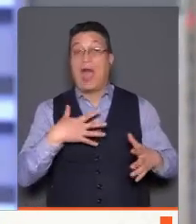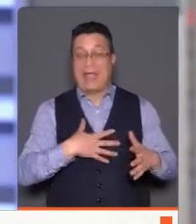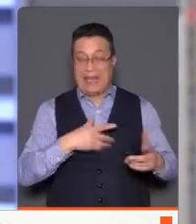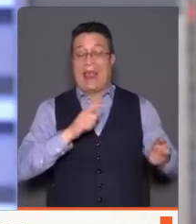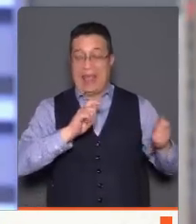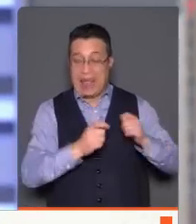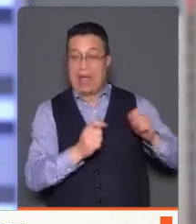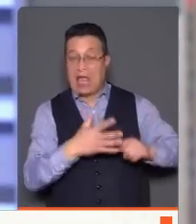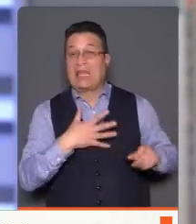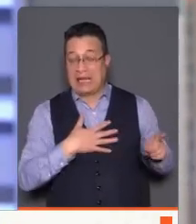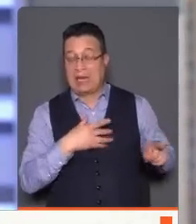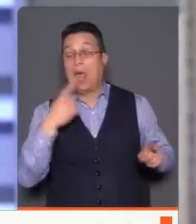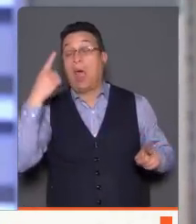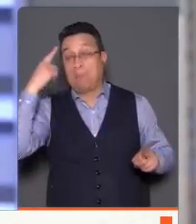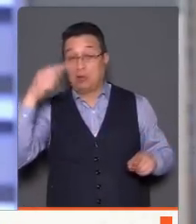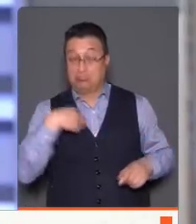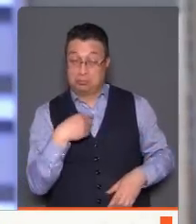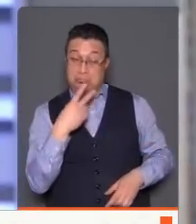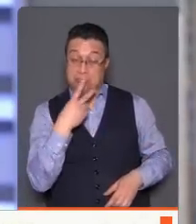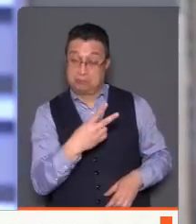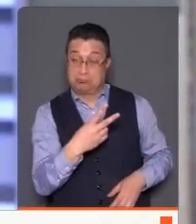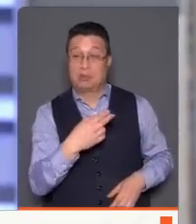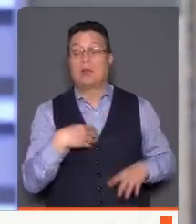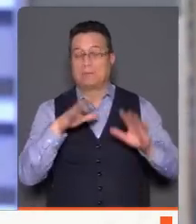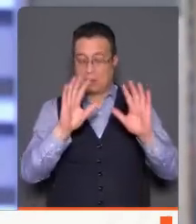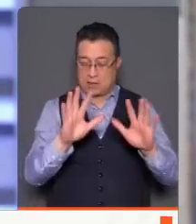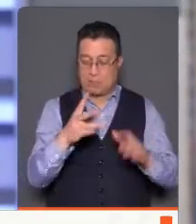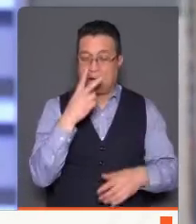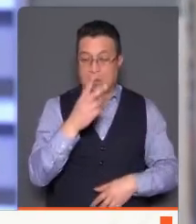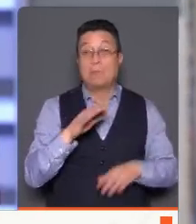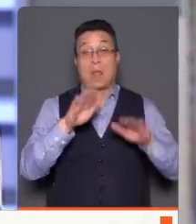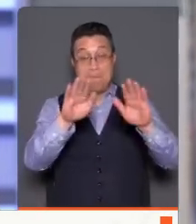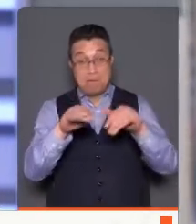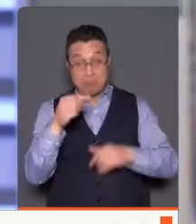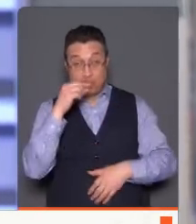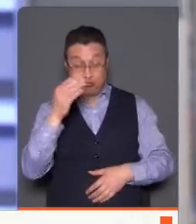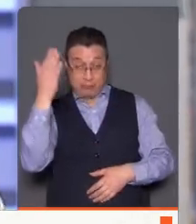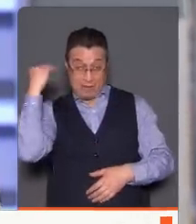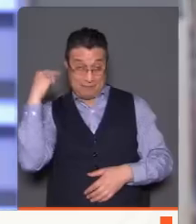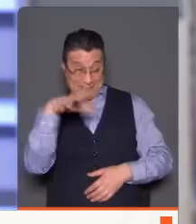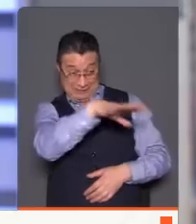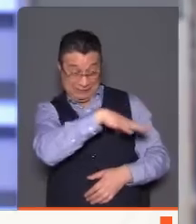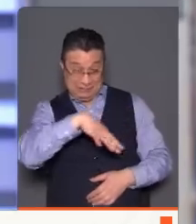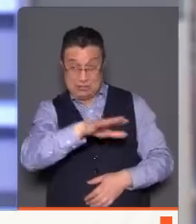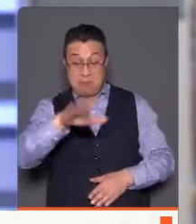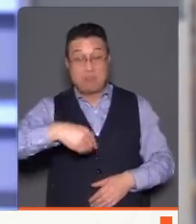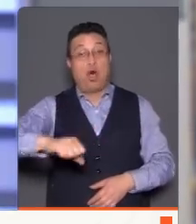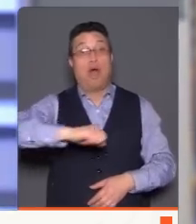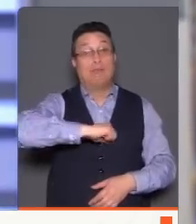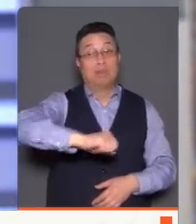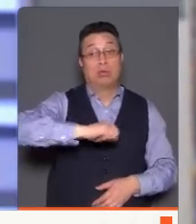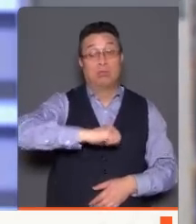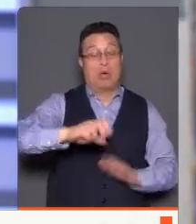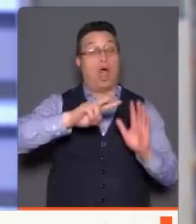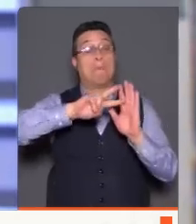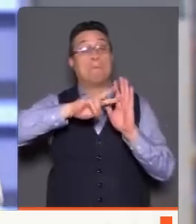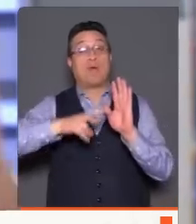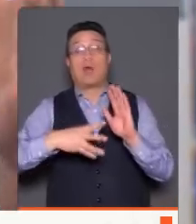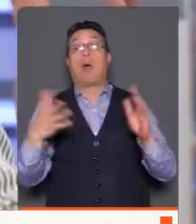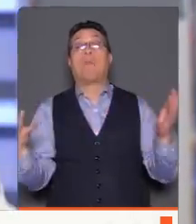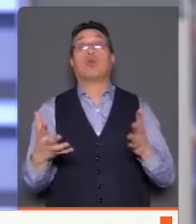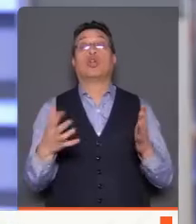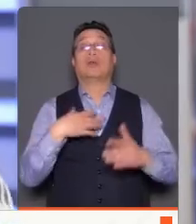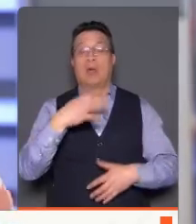pero desde mi punto de vista, los mismos, mira, a ver, los mismos que hace poco se negaron a justamente hacer modificaciones porque se fueron con una